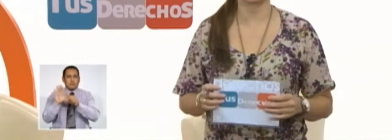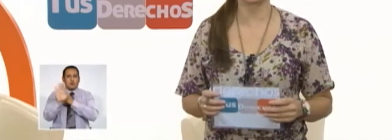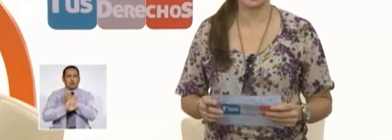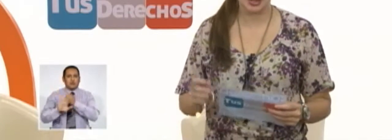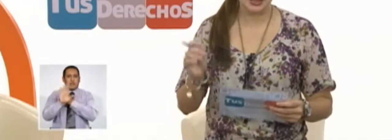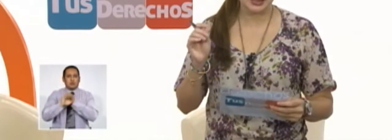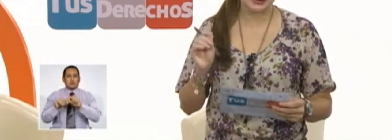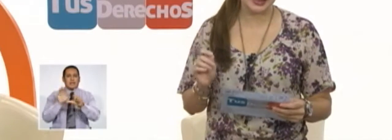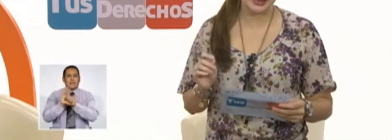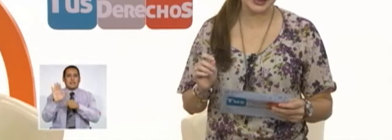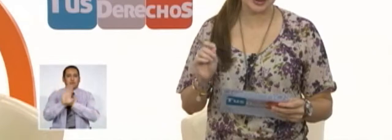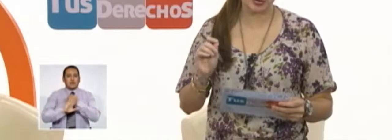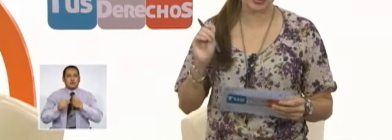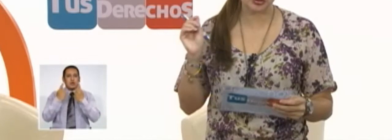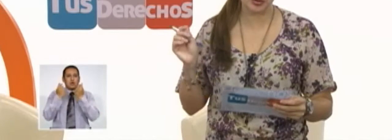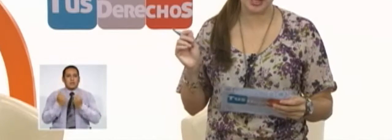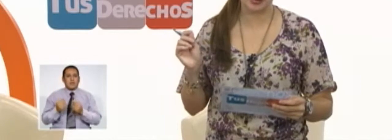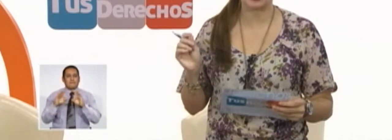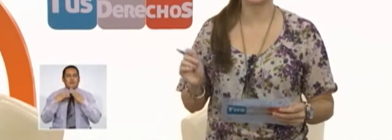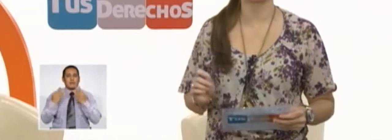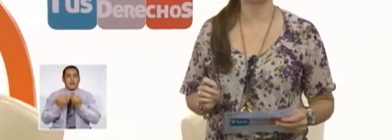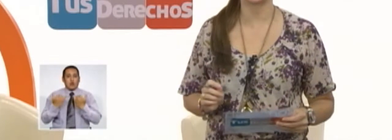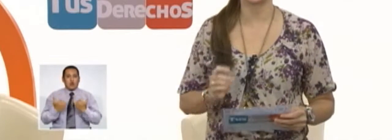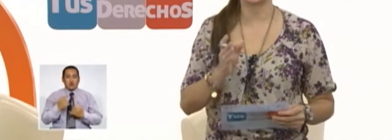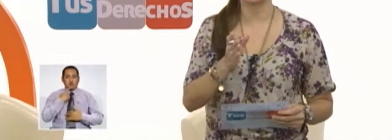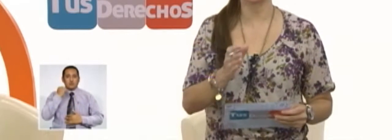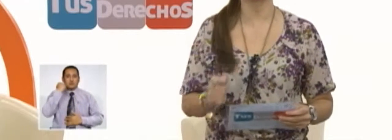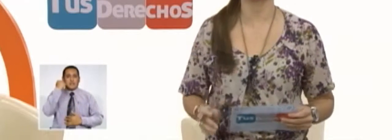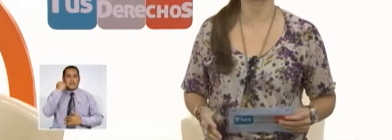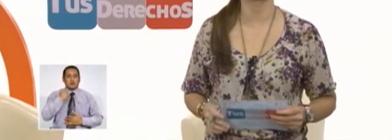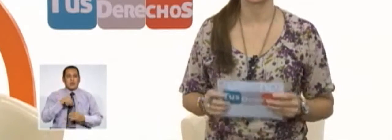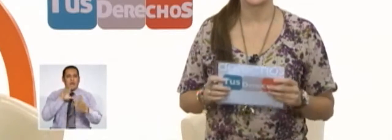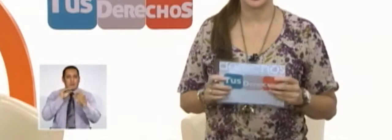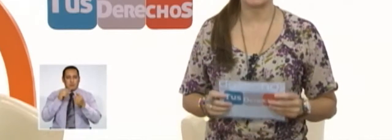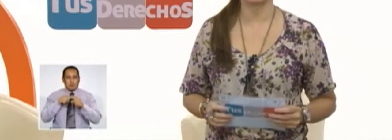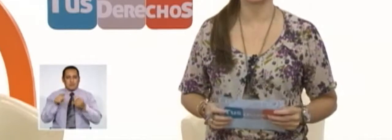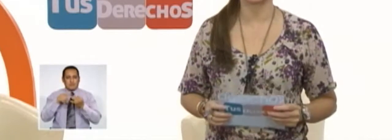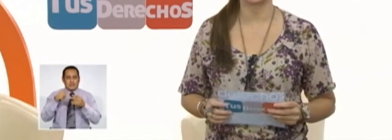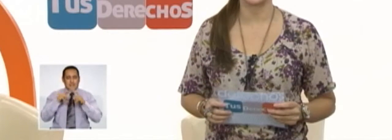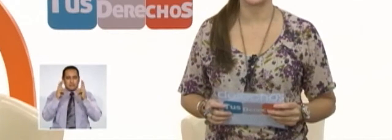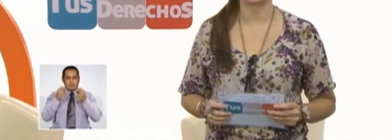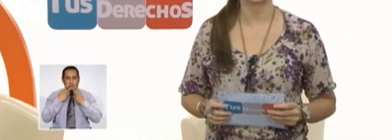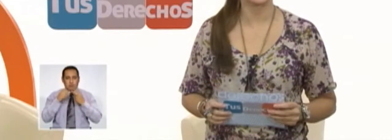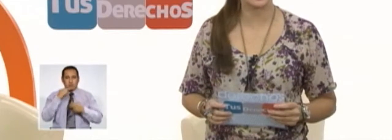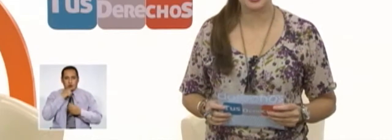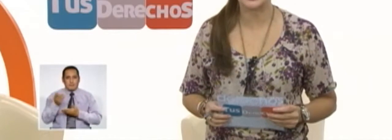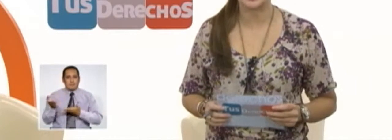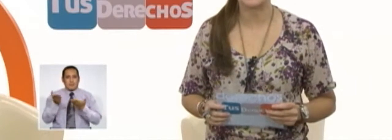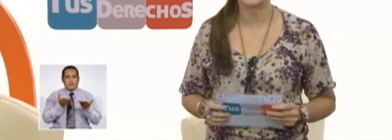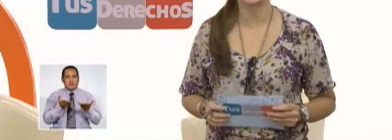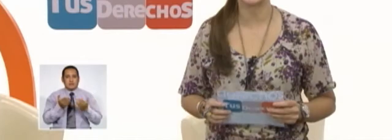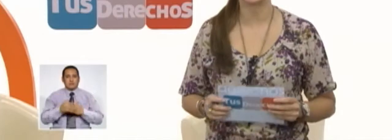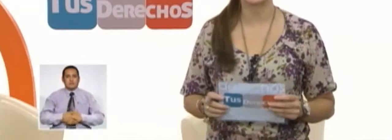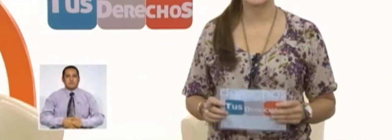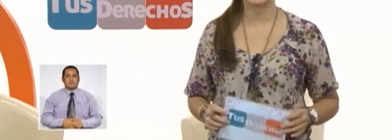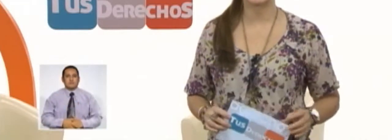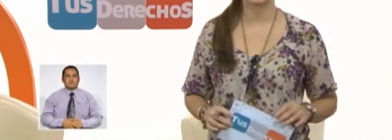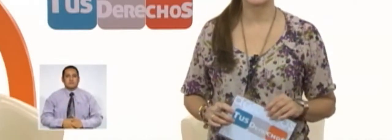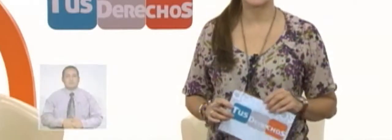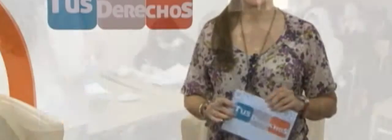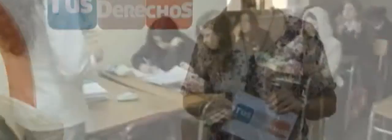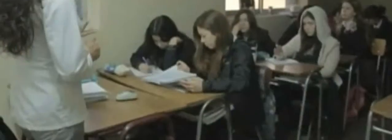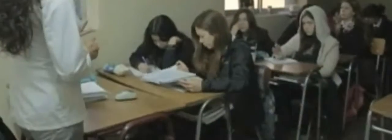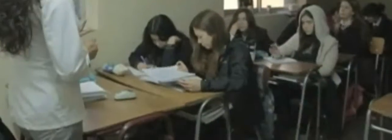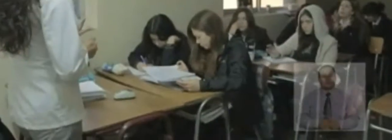esta situación, es la Ley de Protección a la Economía Familiar, y hoy en Tus Derechos hablamos de ello. Soy Rocío Aliaga, bienvenidos.